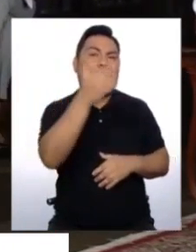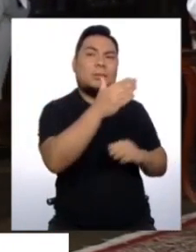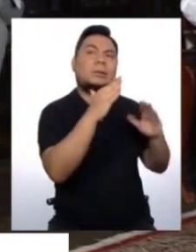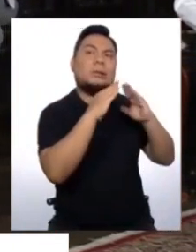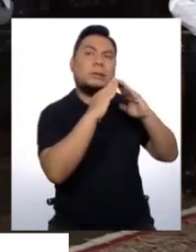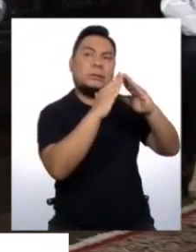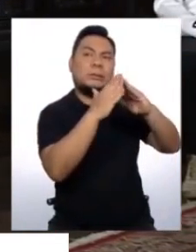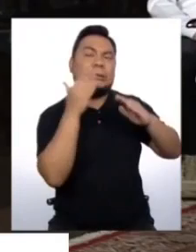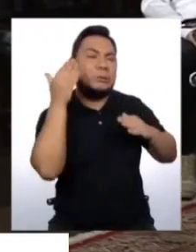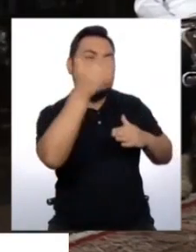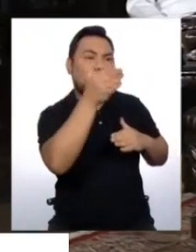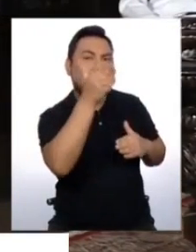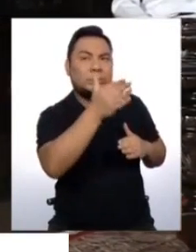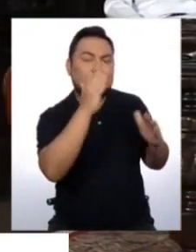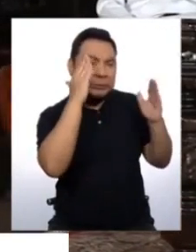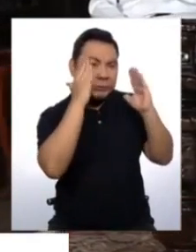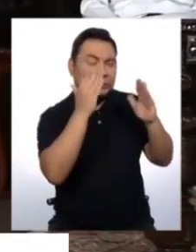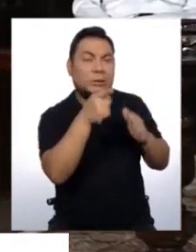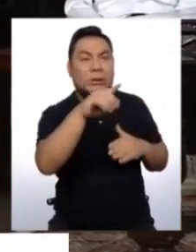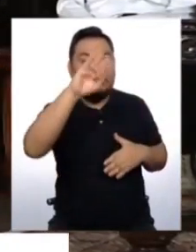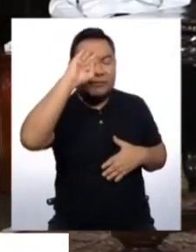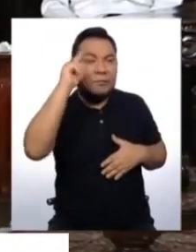domiciliariamente para atender los casos